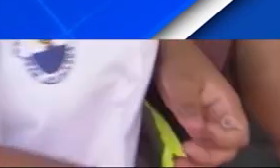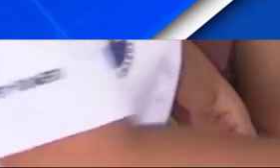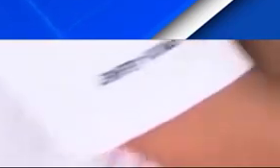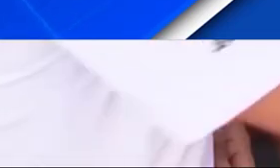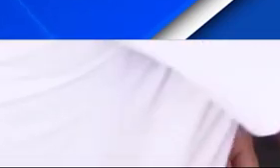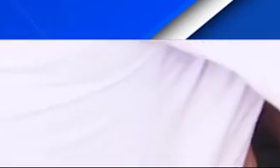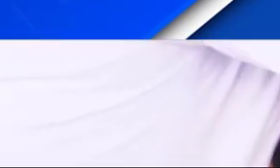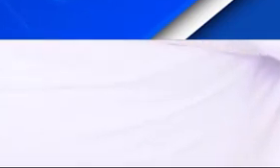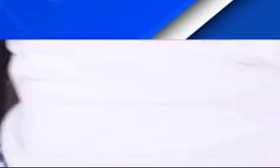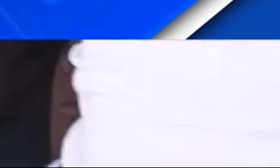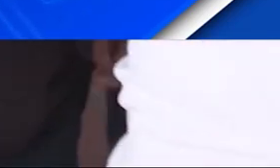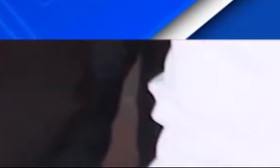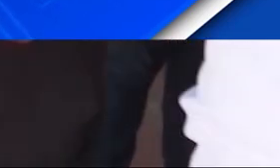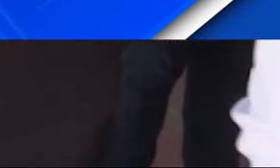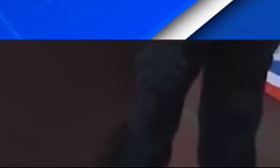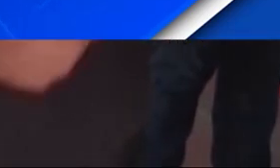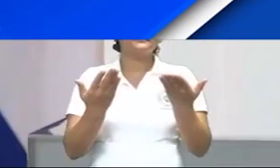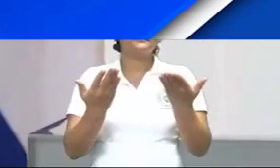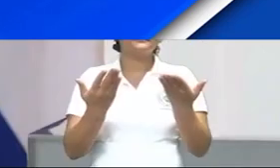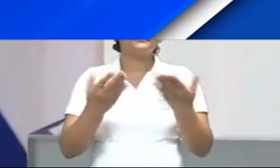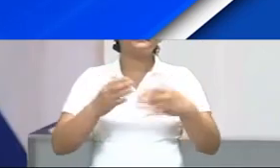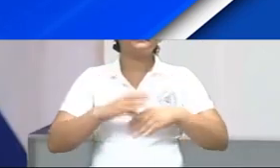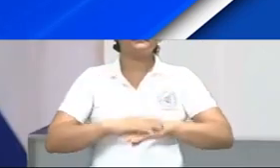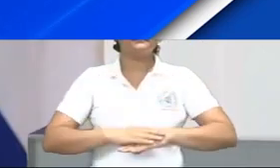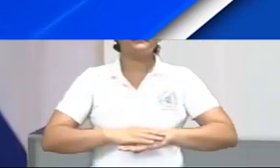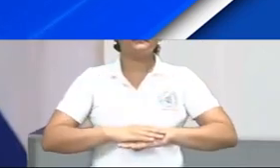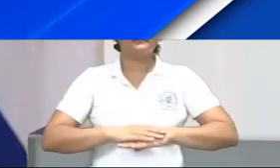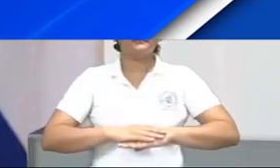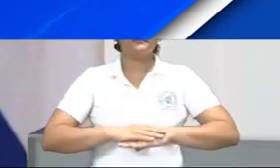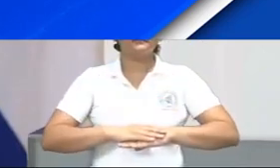como el